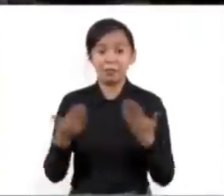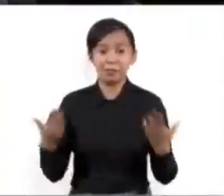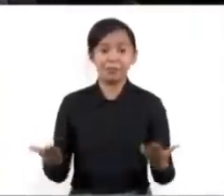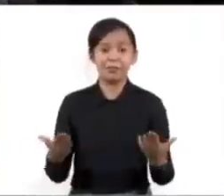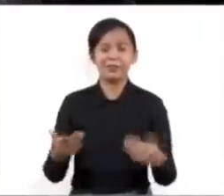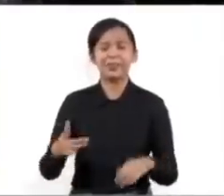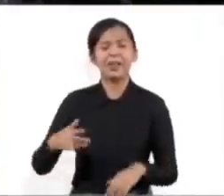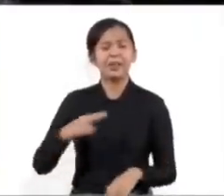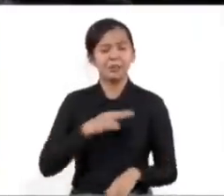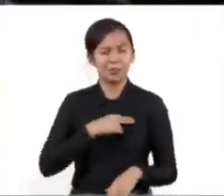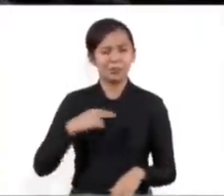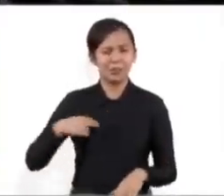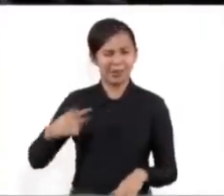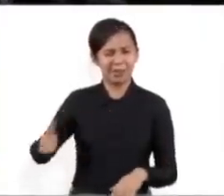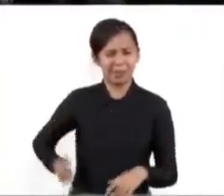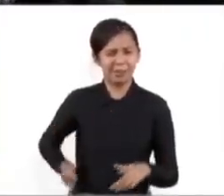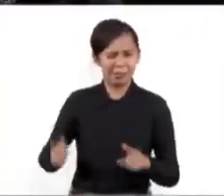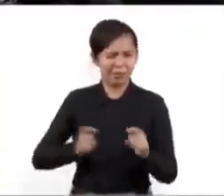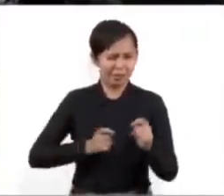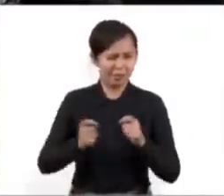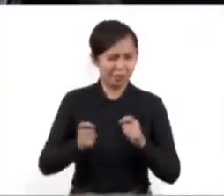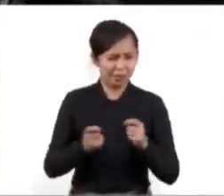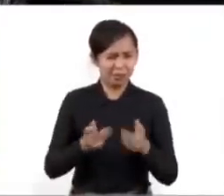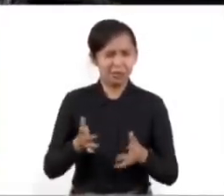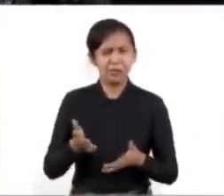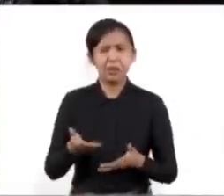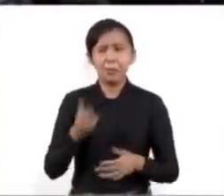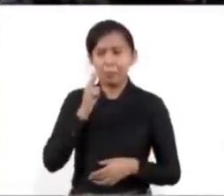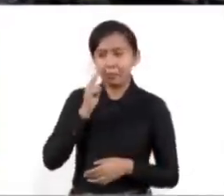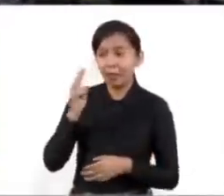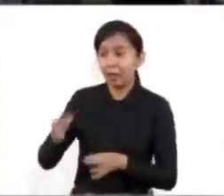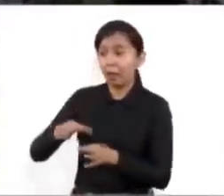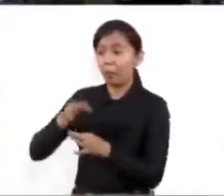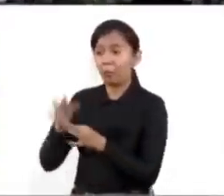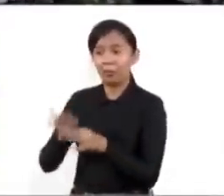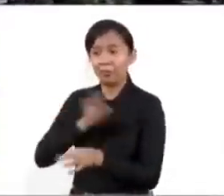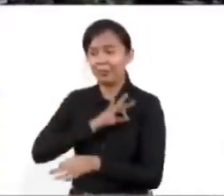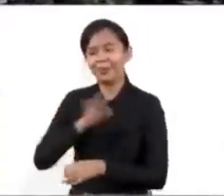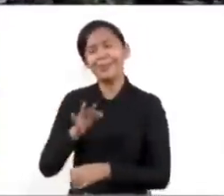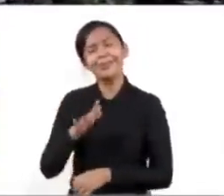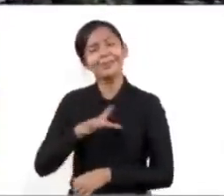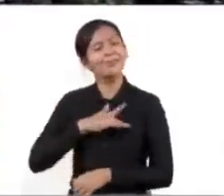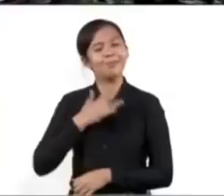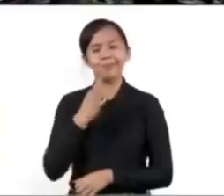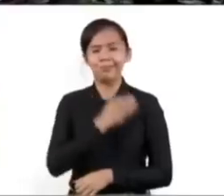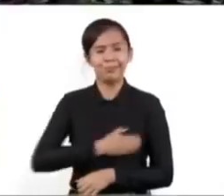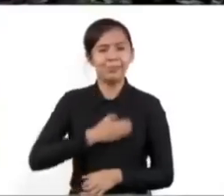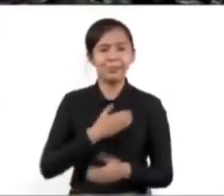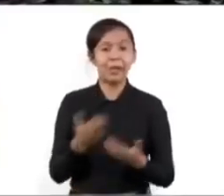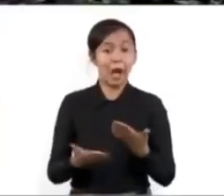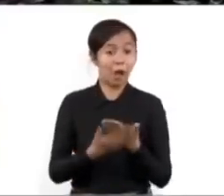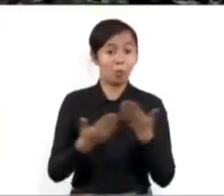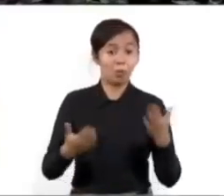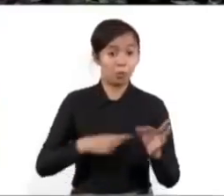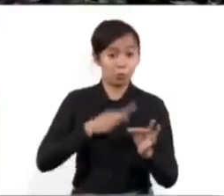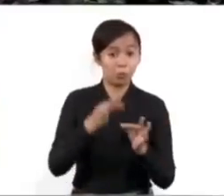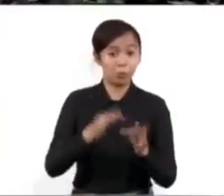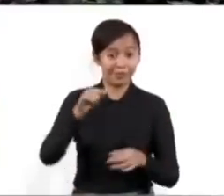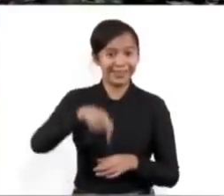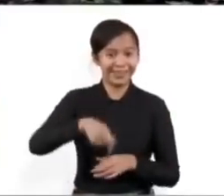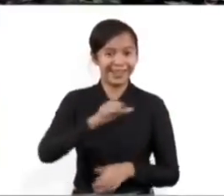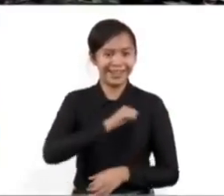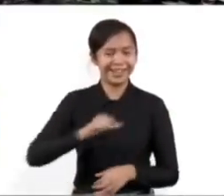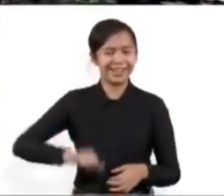satisfacción para un gobernante, para una gobernante, que poderle cumplir a la ciudadanía. Y en este caso, pues estamos cumpliendo y